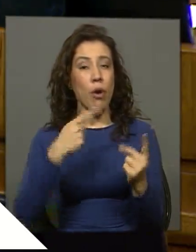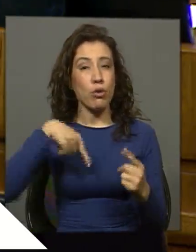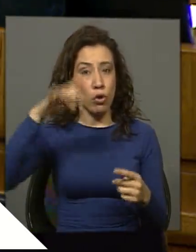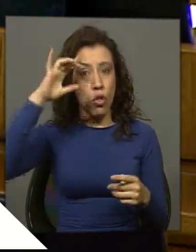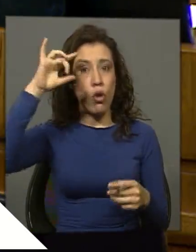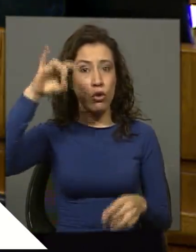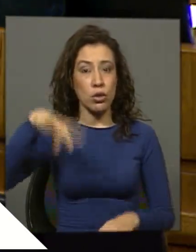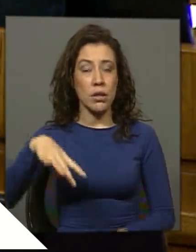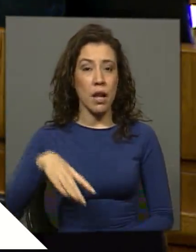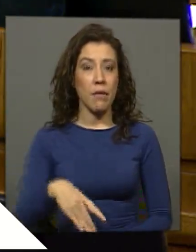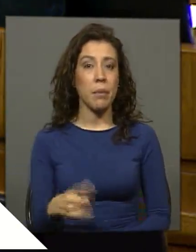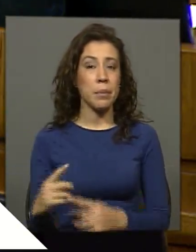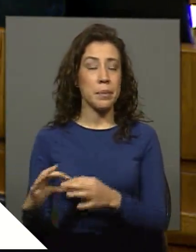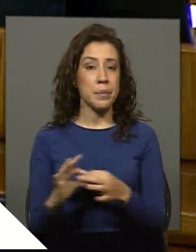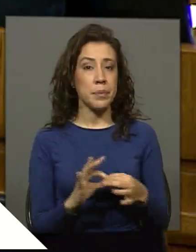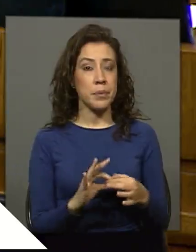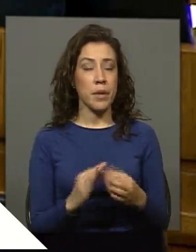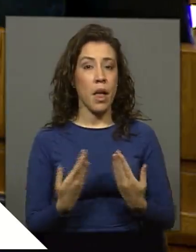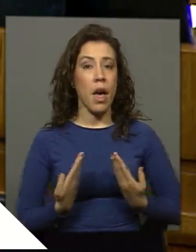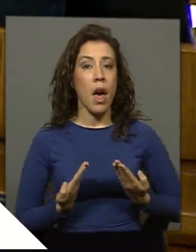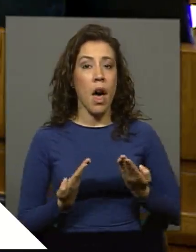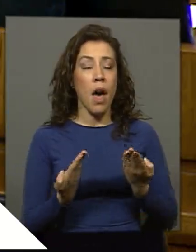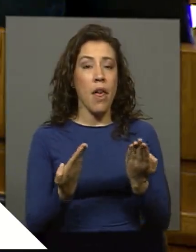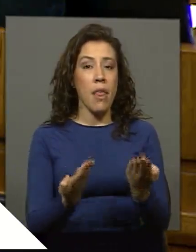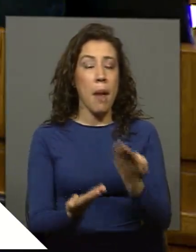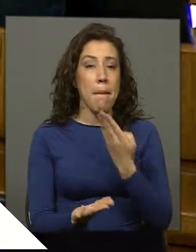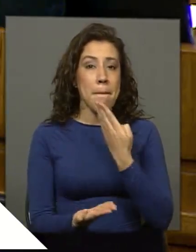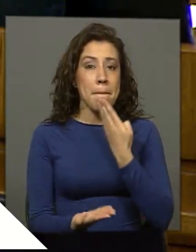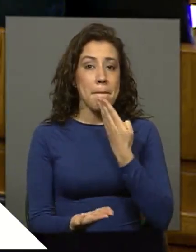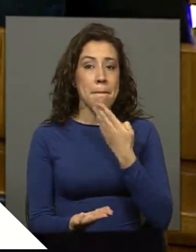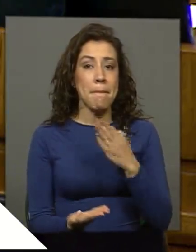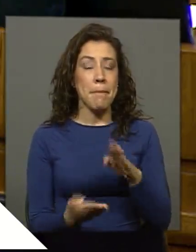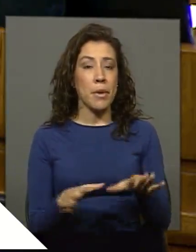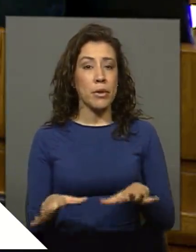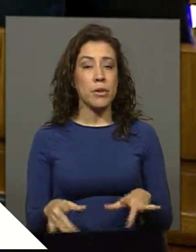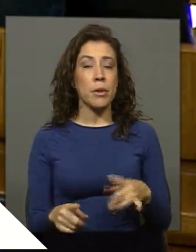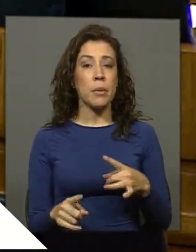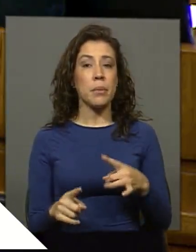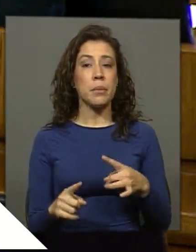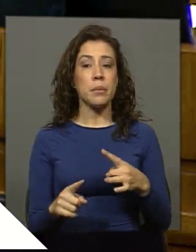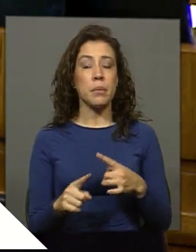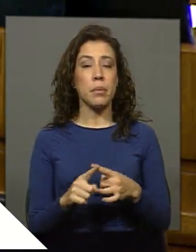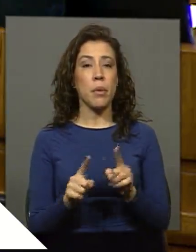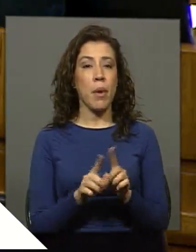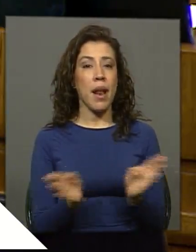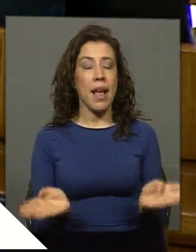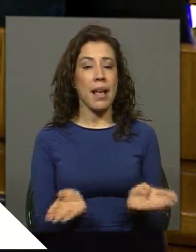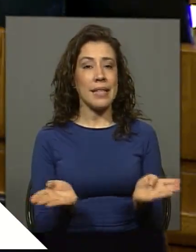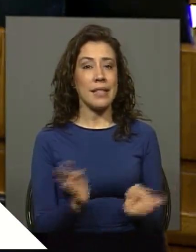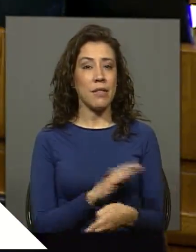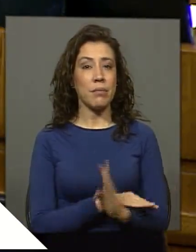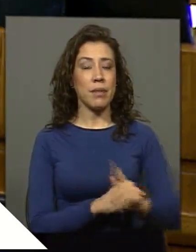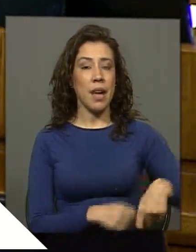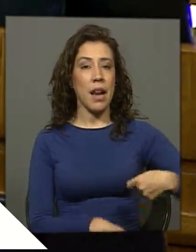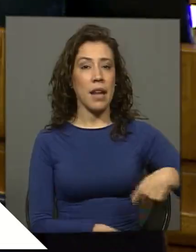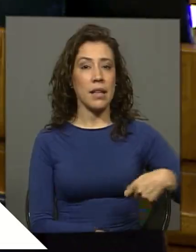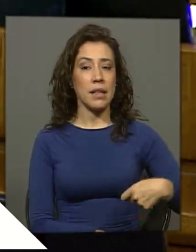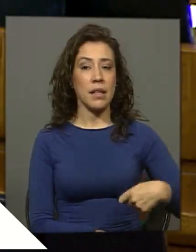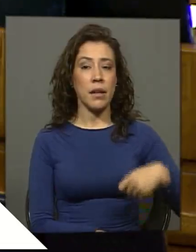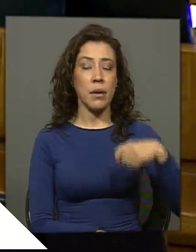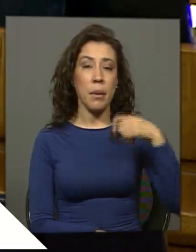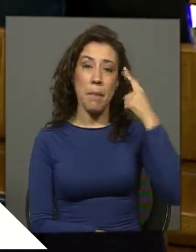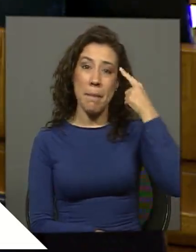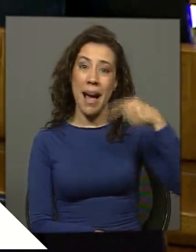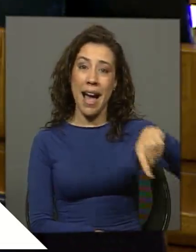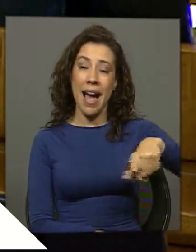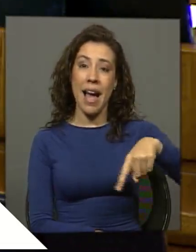saben por lo tanto entregarles mejores condiciones a partir de incentivos al retiro por ejemplo para con